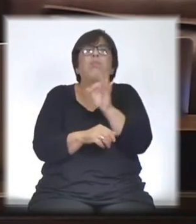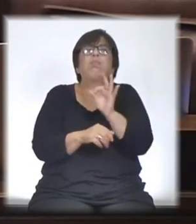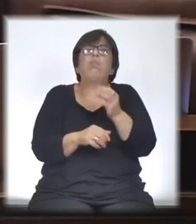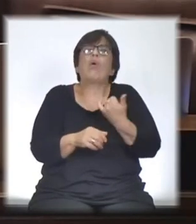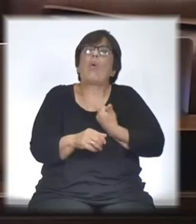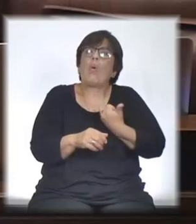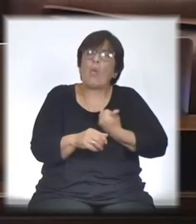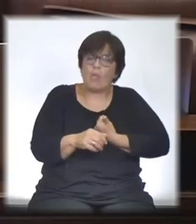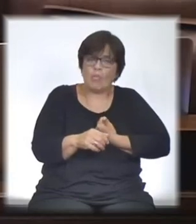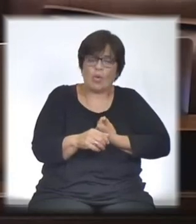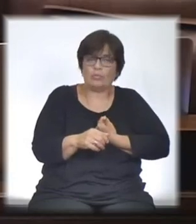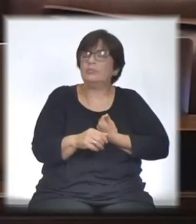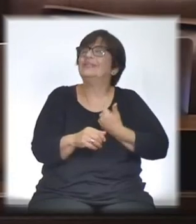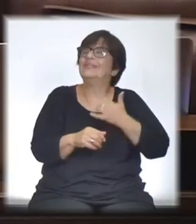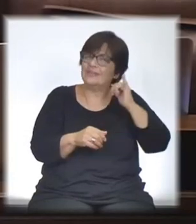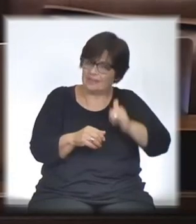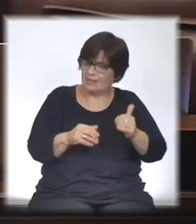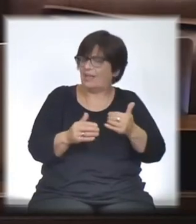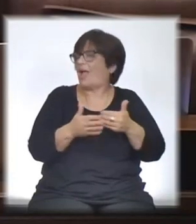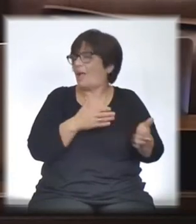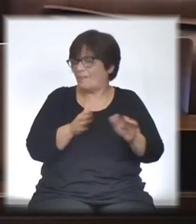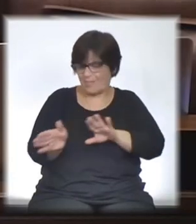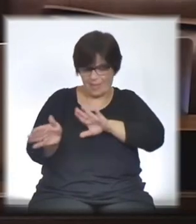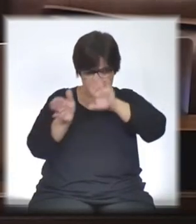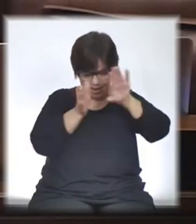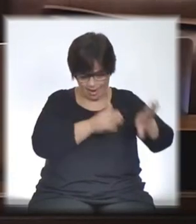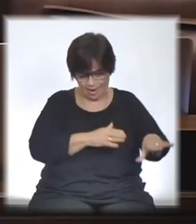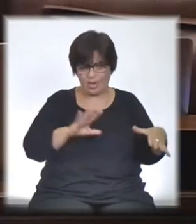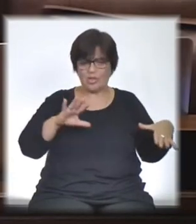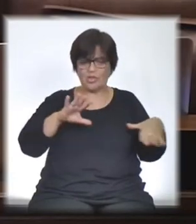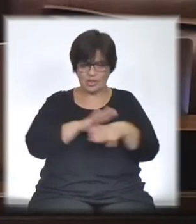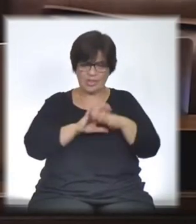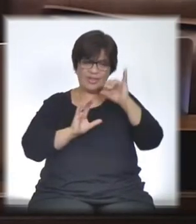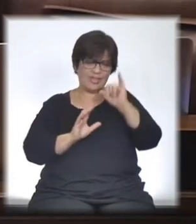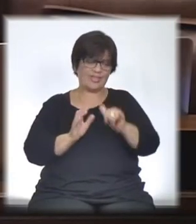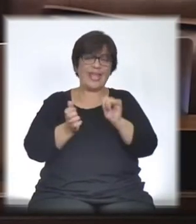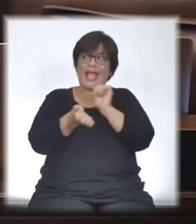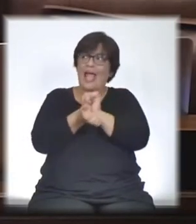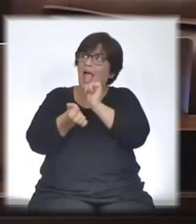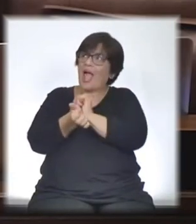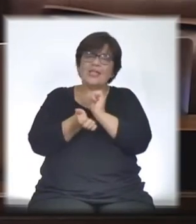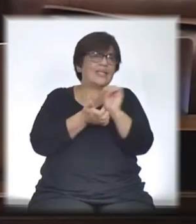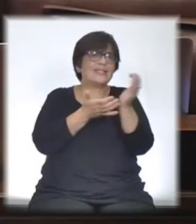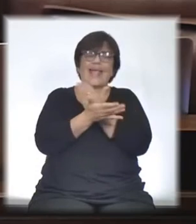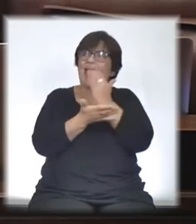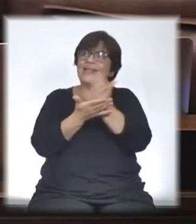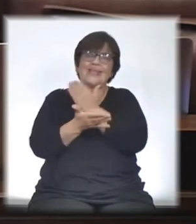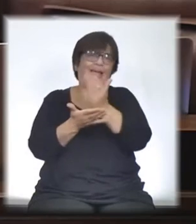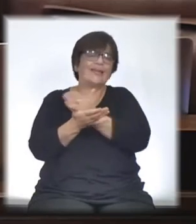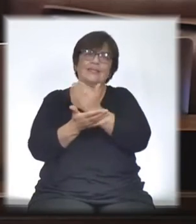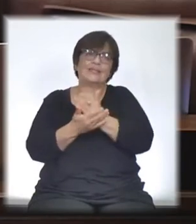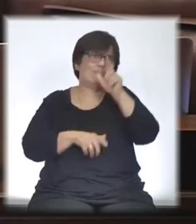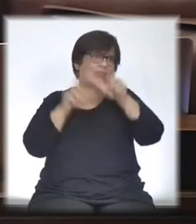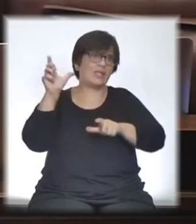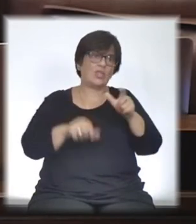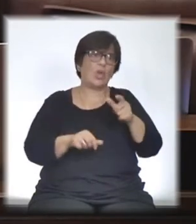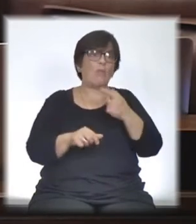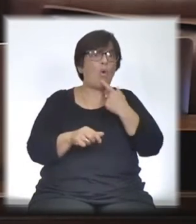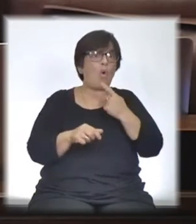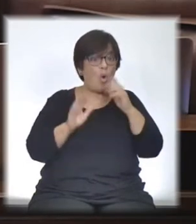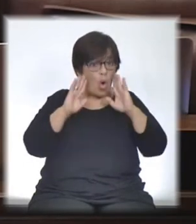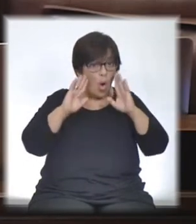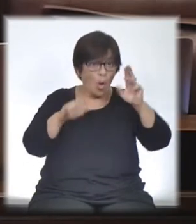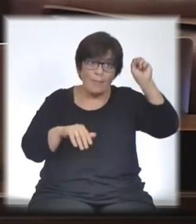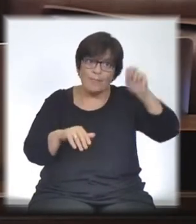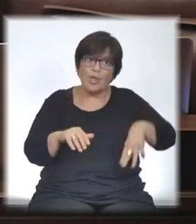Más allá de la coincidencia en la necesidad de vaciar las cárceles de las y los presos políticos,